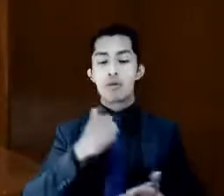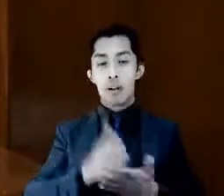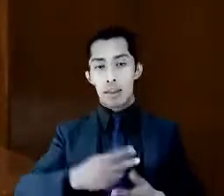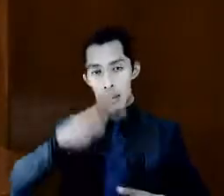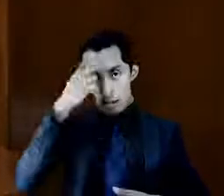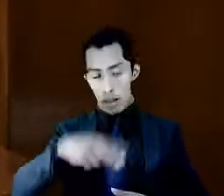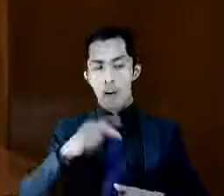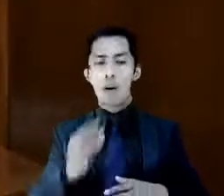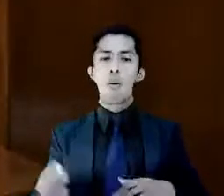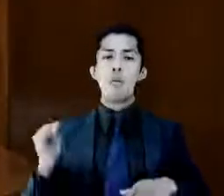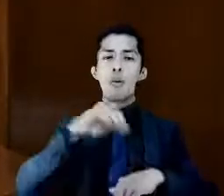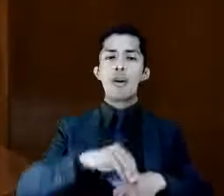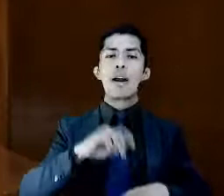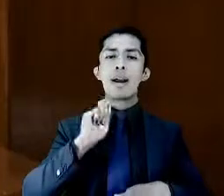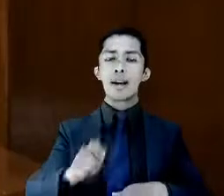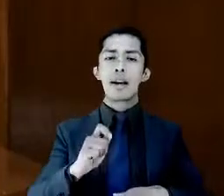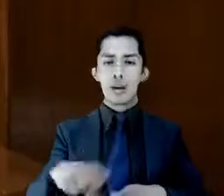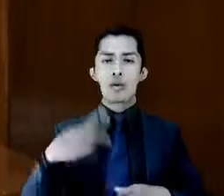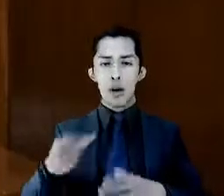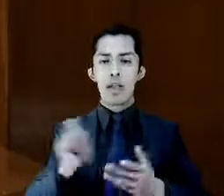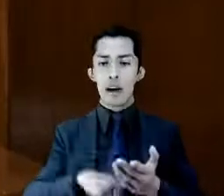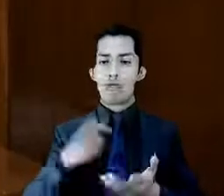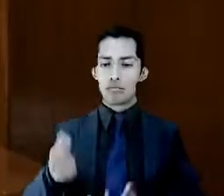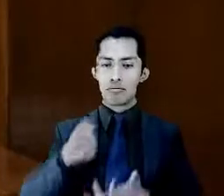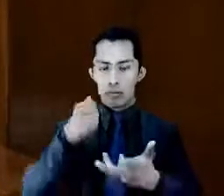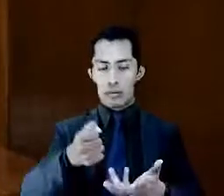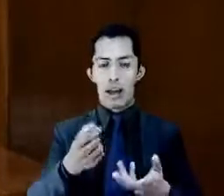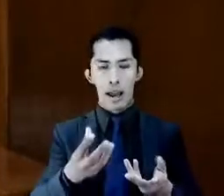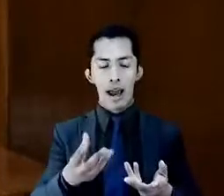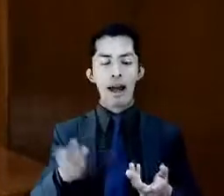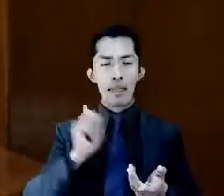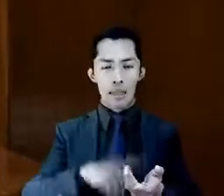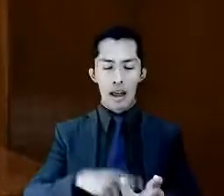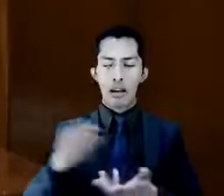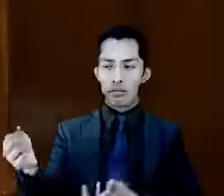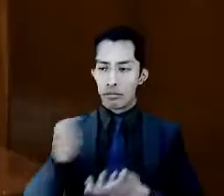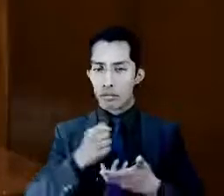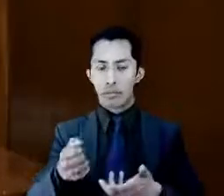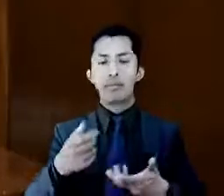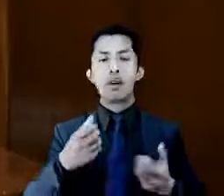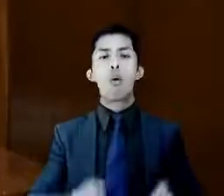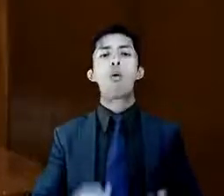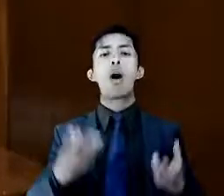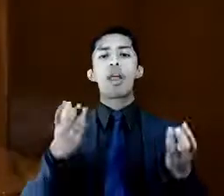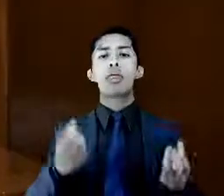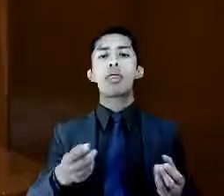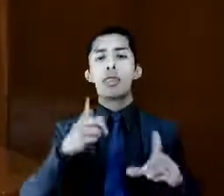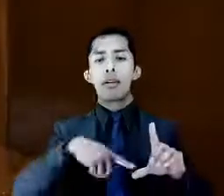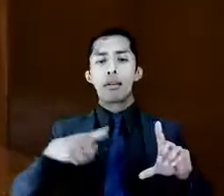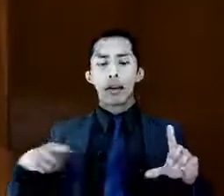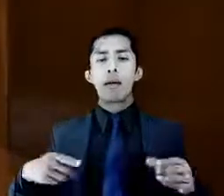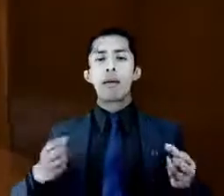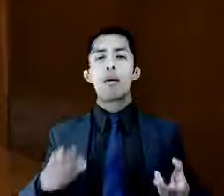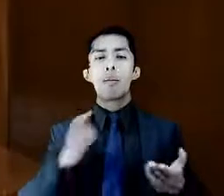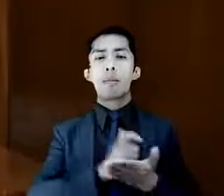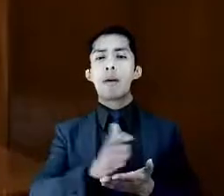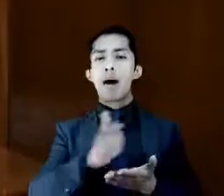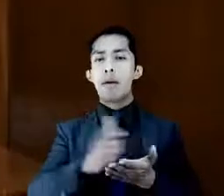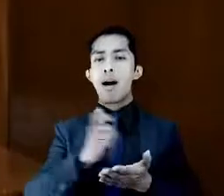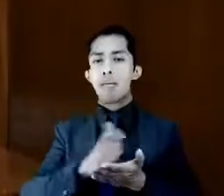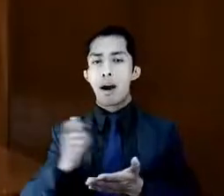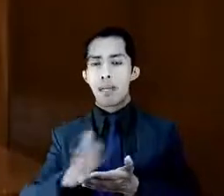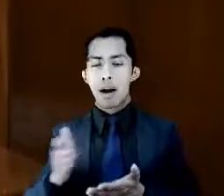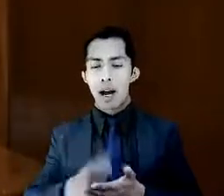de incluir en sus presupuestos de egresos los tabuladores desglosados de las remuneraciones